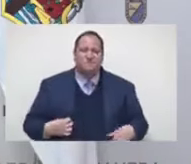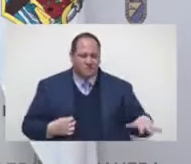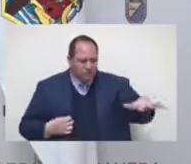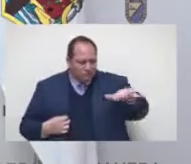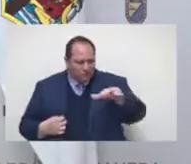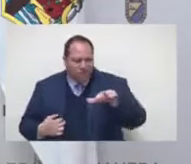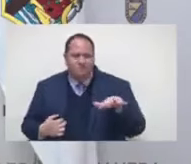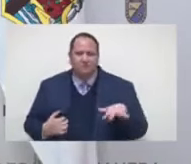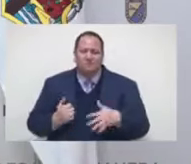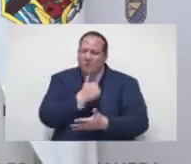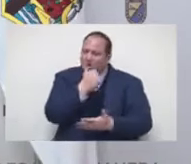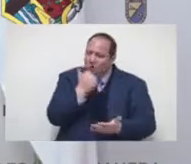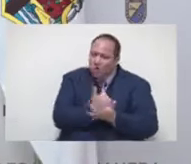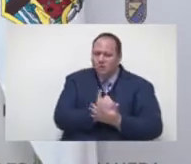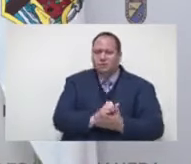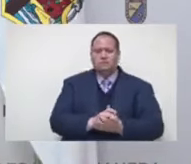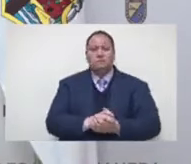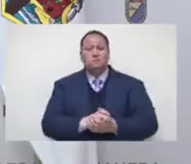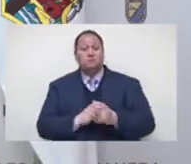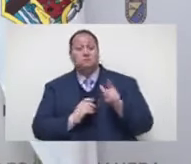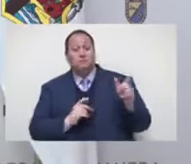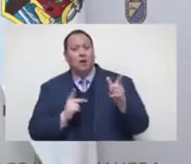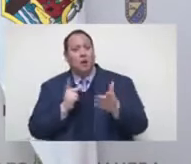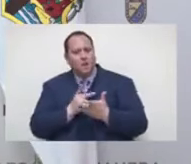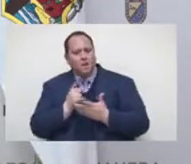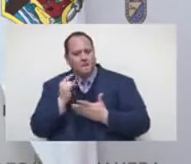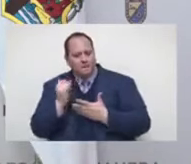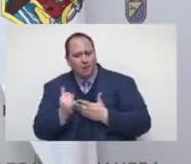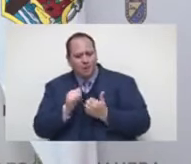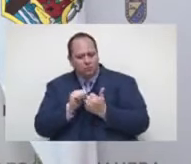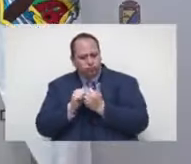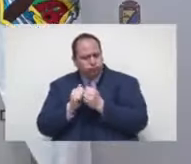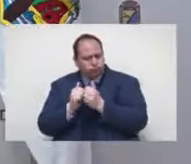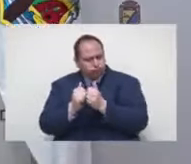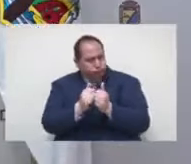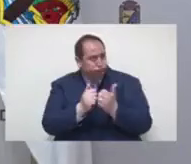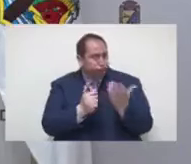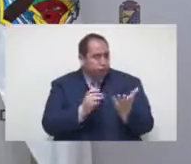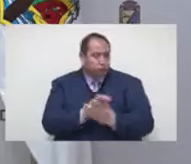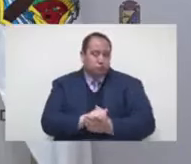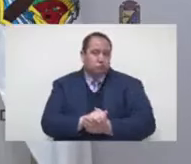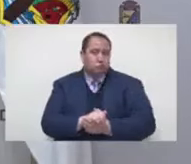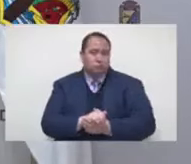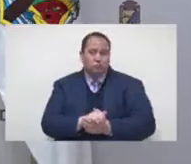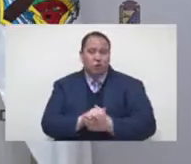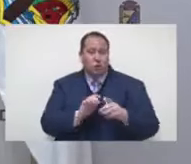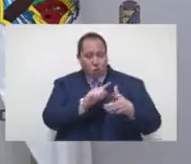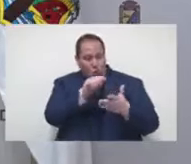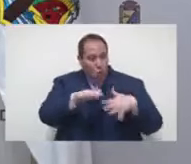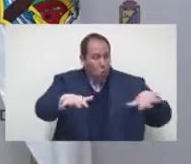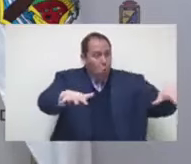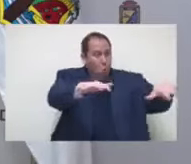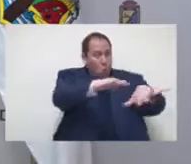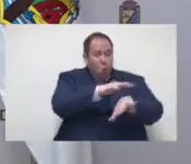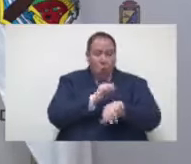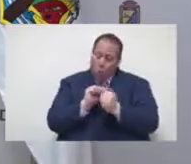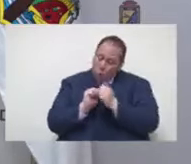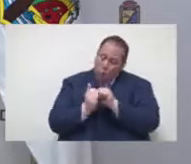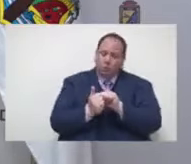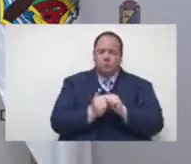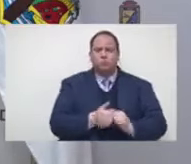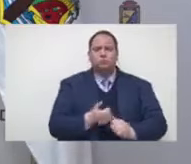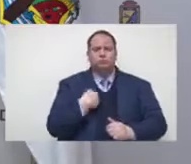urbano, ¿no? Es un proyecto de regeneración de un espacio público. Entonces, creo